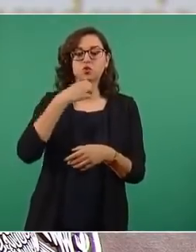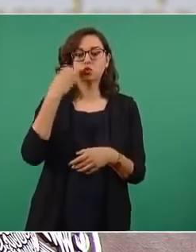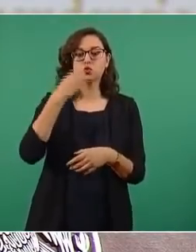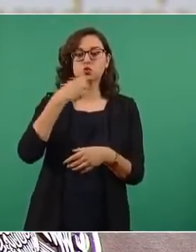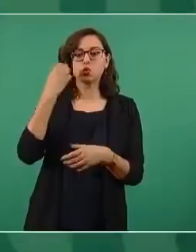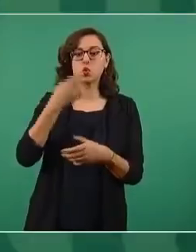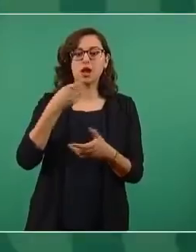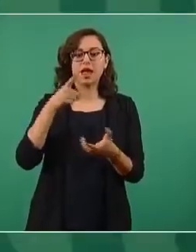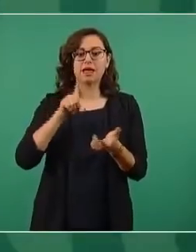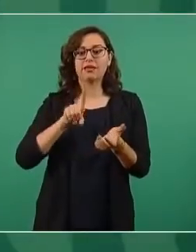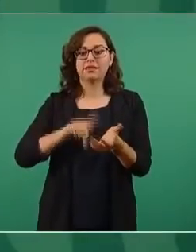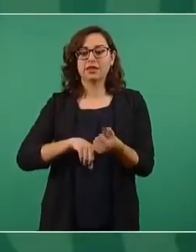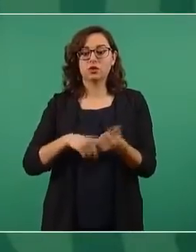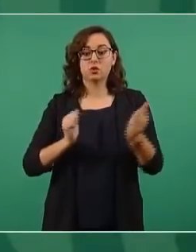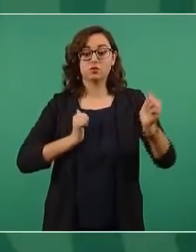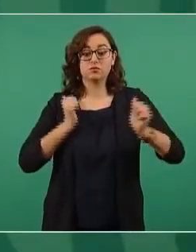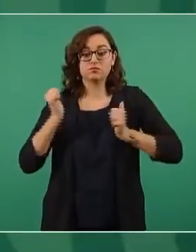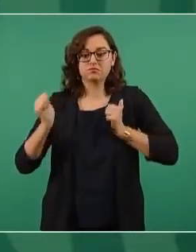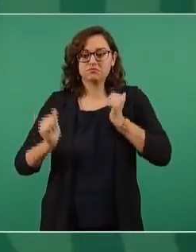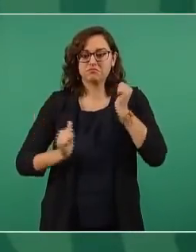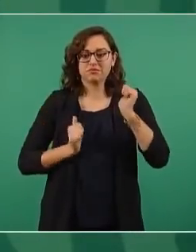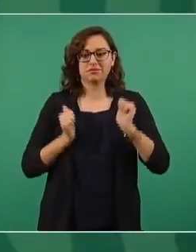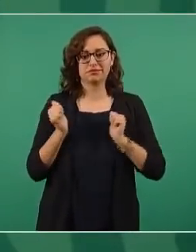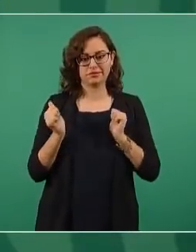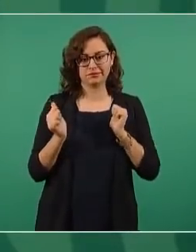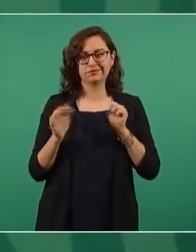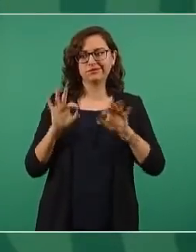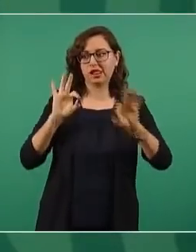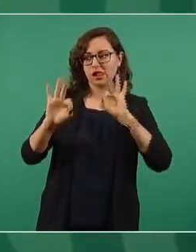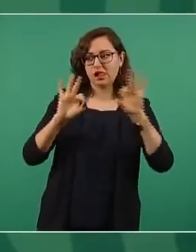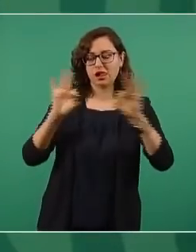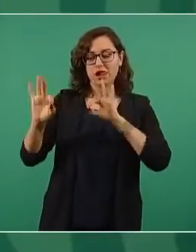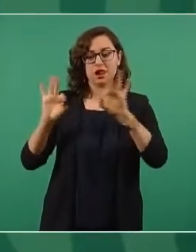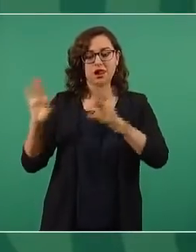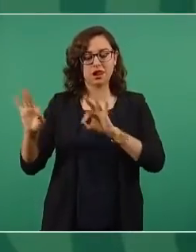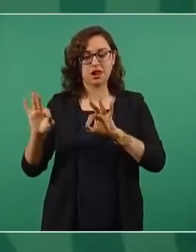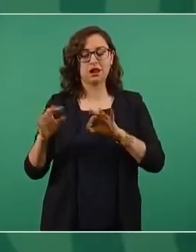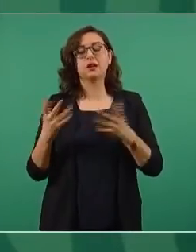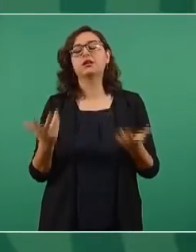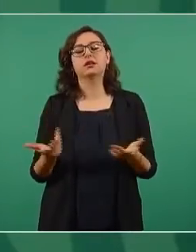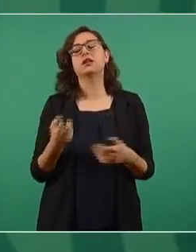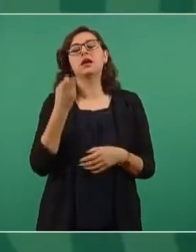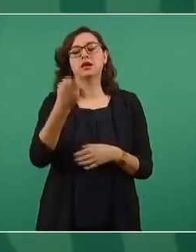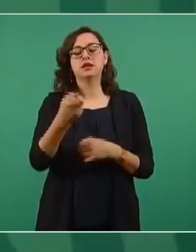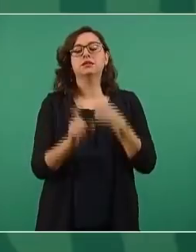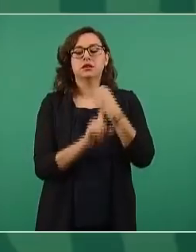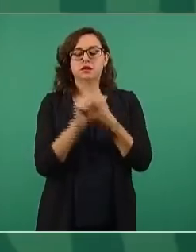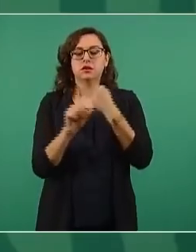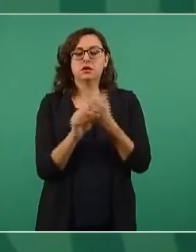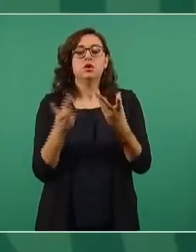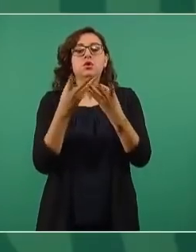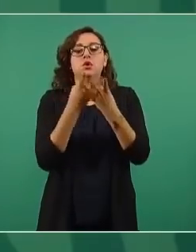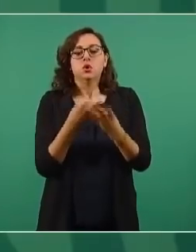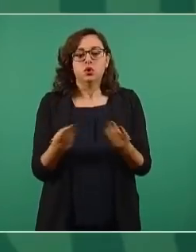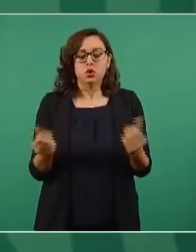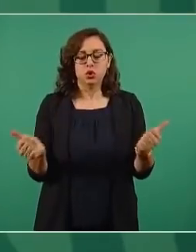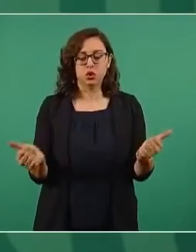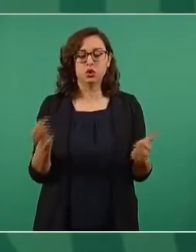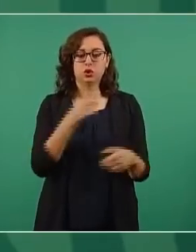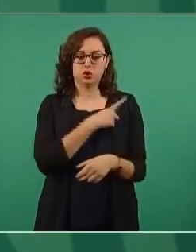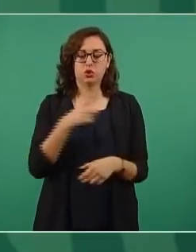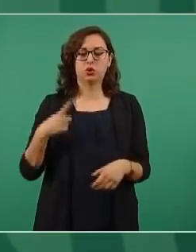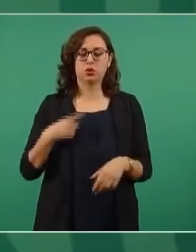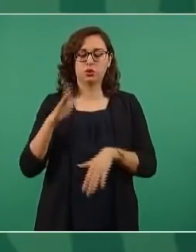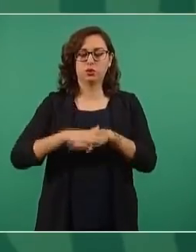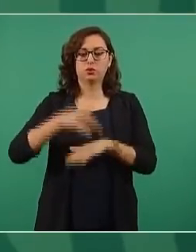por alguna otra situación. Entonces, hay que resolver eso de